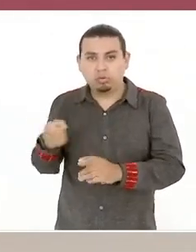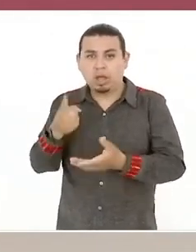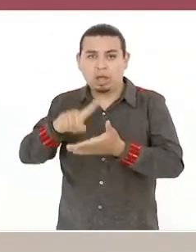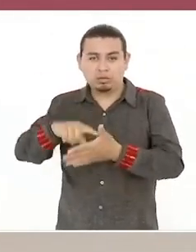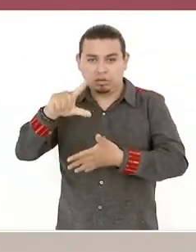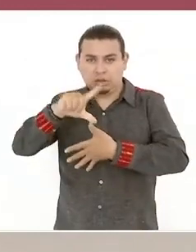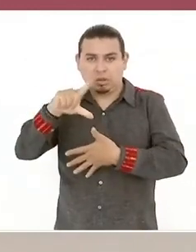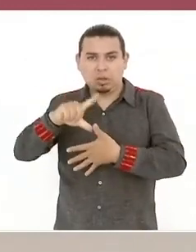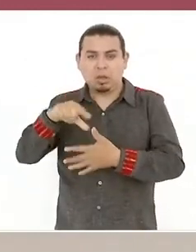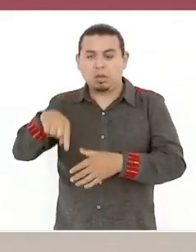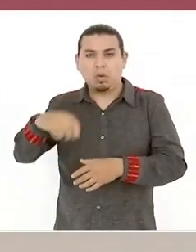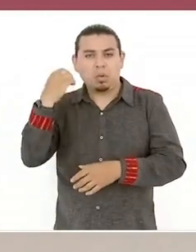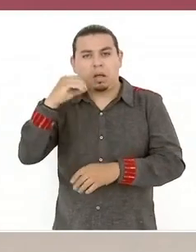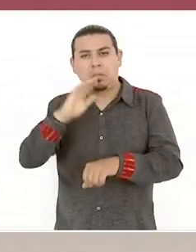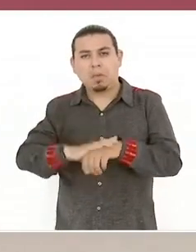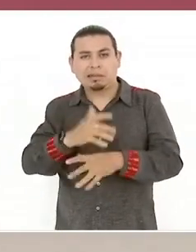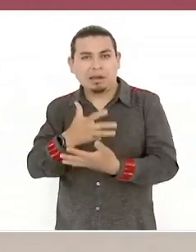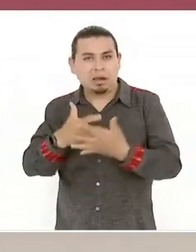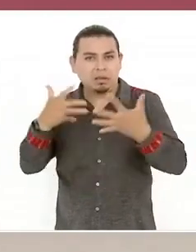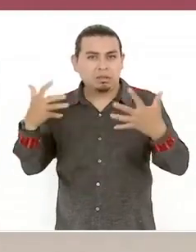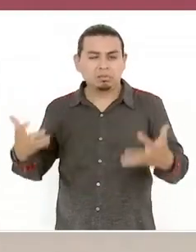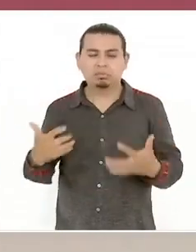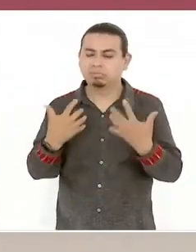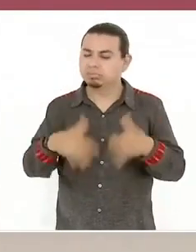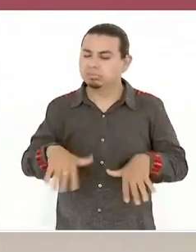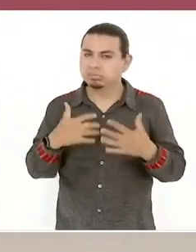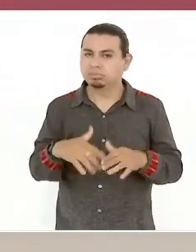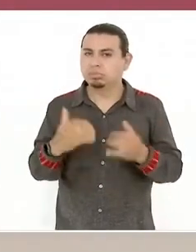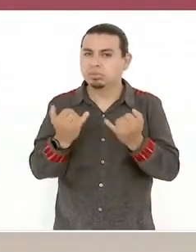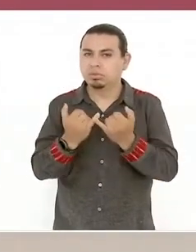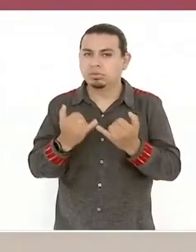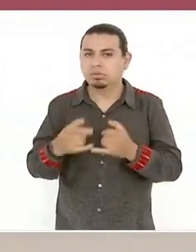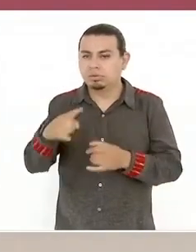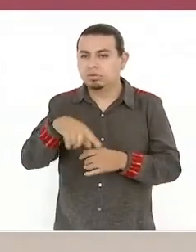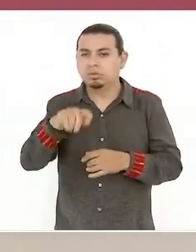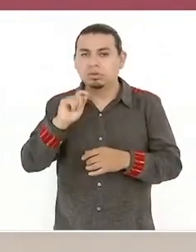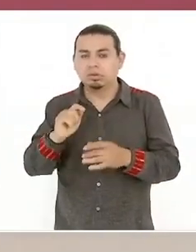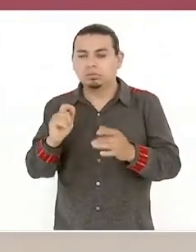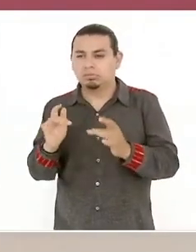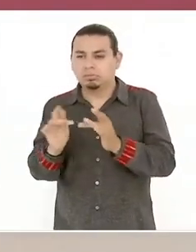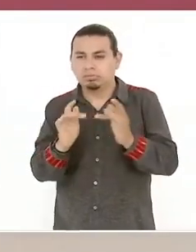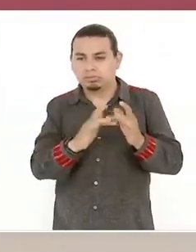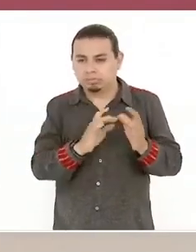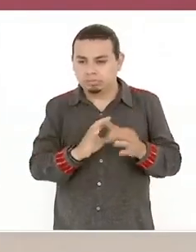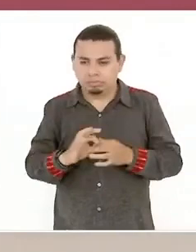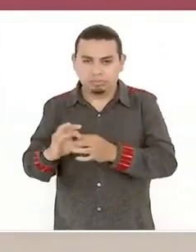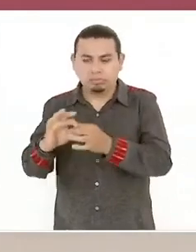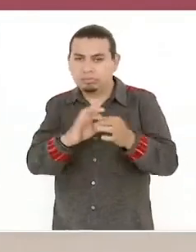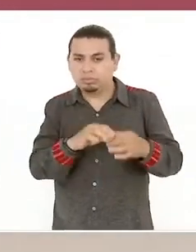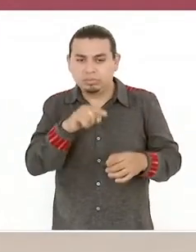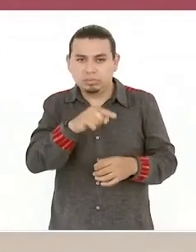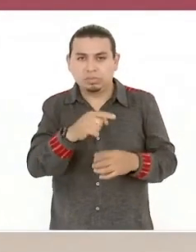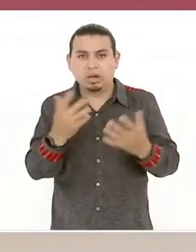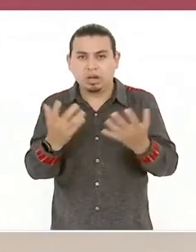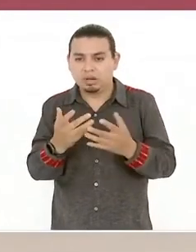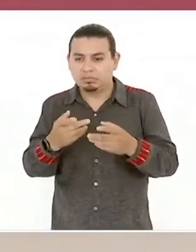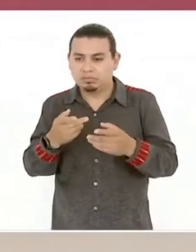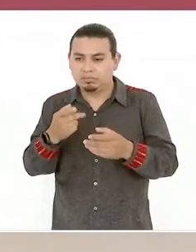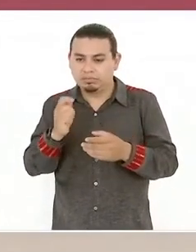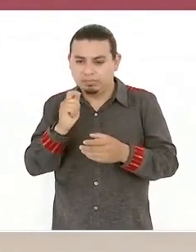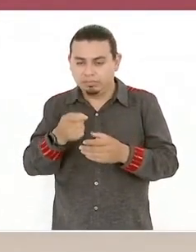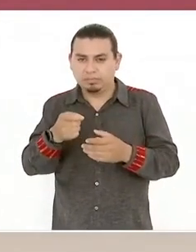Latinoamérica. Pero especialmente tenemos también ya la conectividad, porque el año que entra usted estará inaugurando la